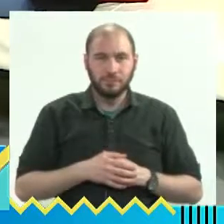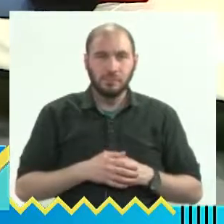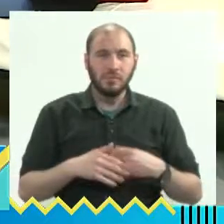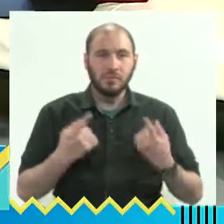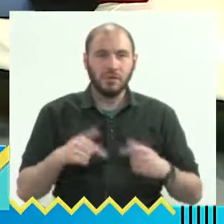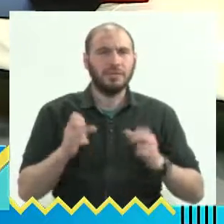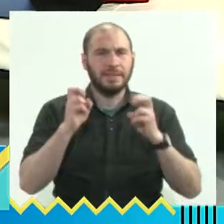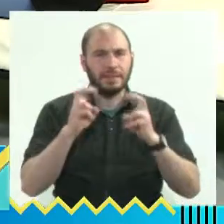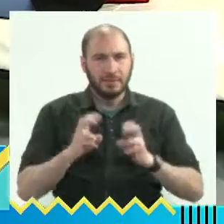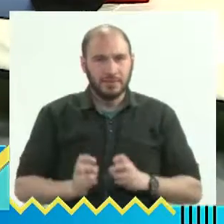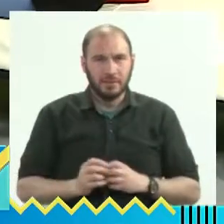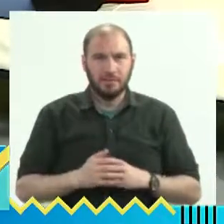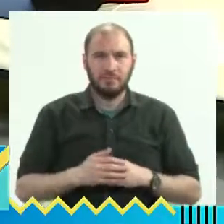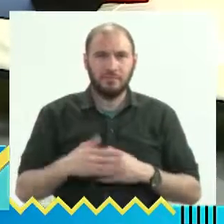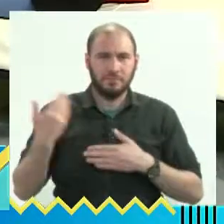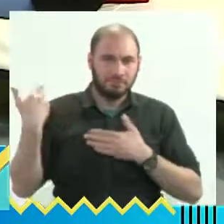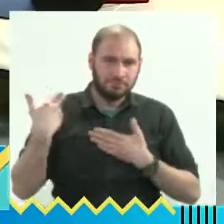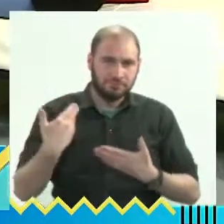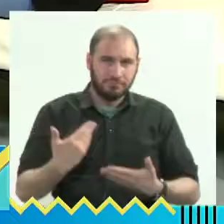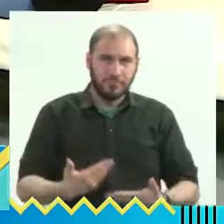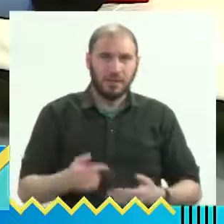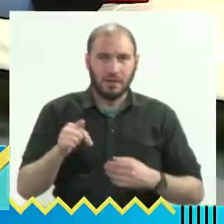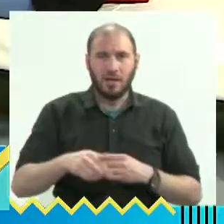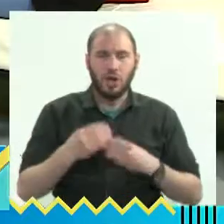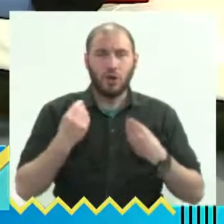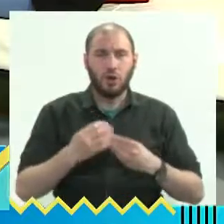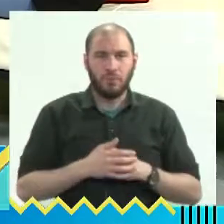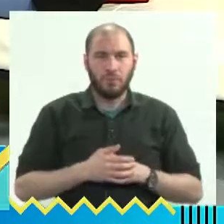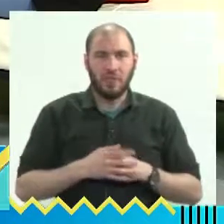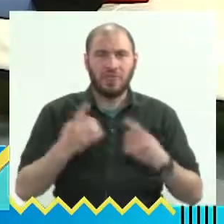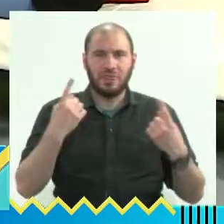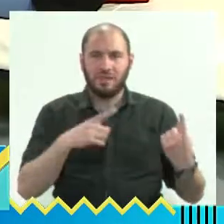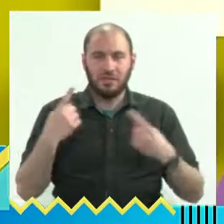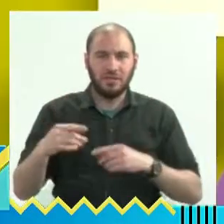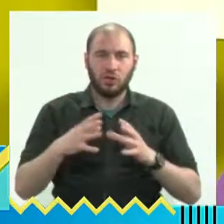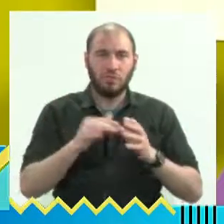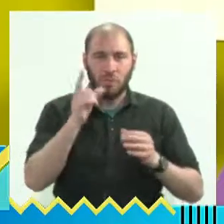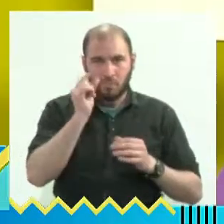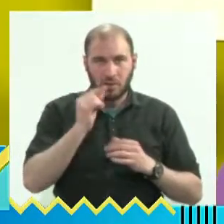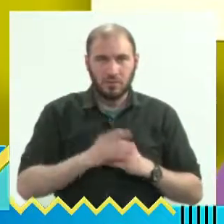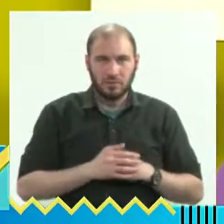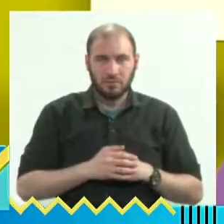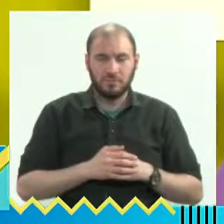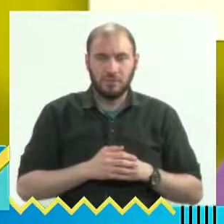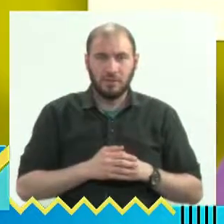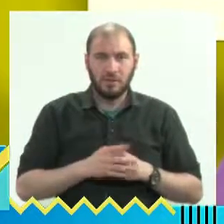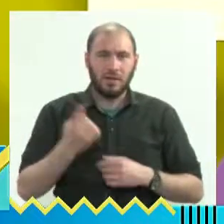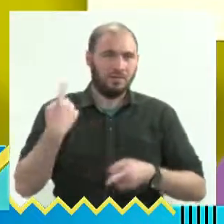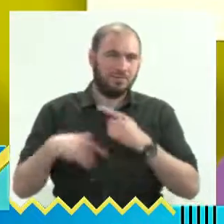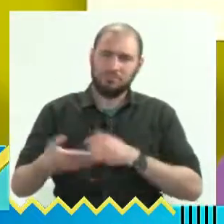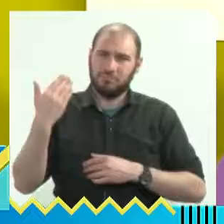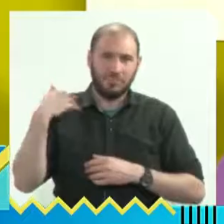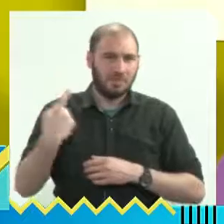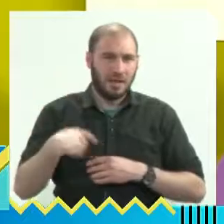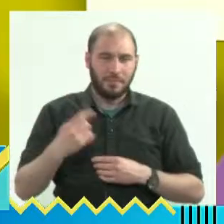muy analizable y que viene pasando hace un tiempo a esta parte, como estas disidencias de partidos que hemos tenido históricamente,